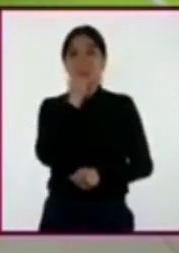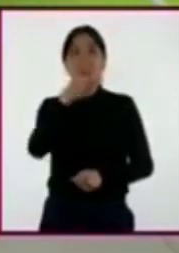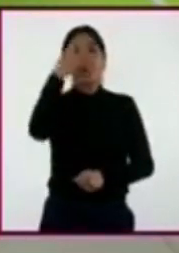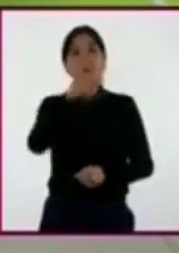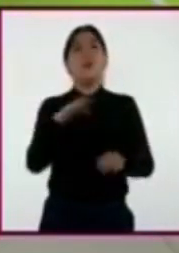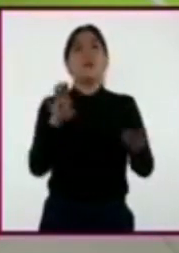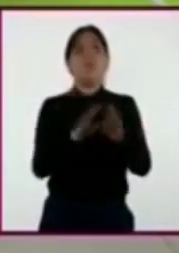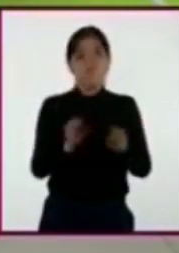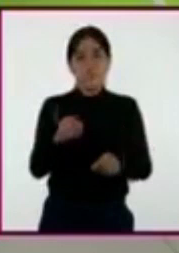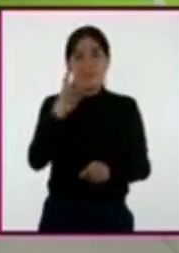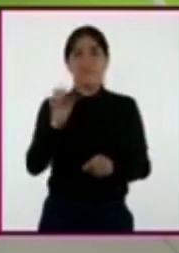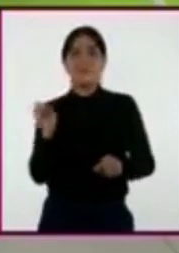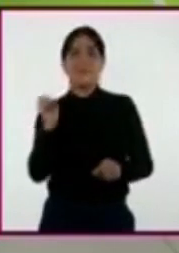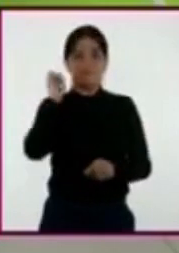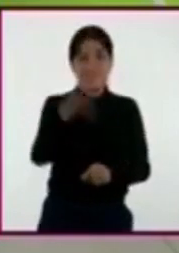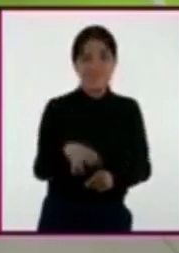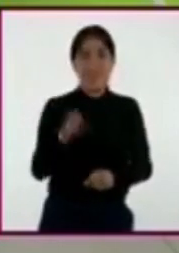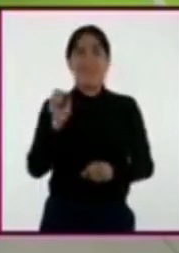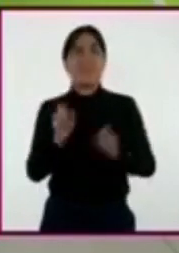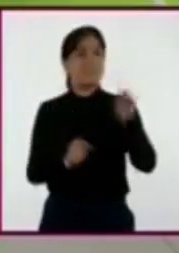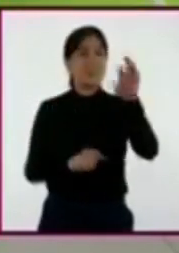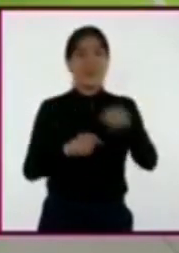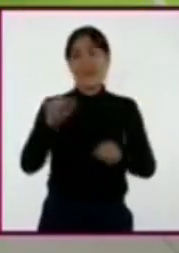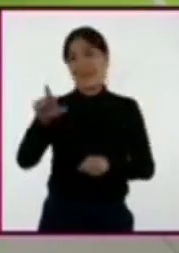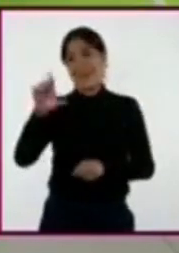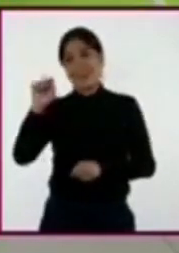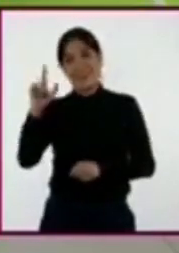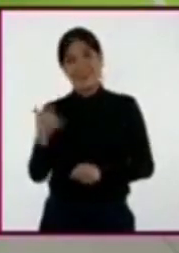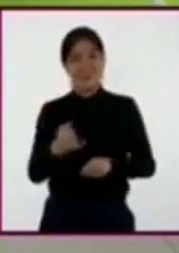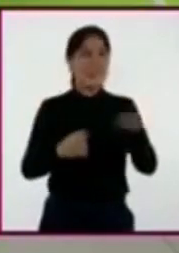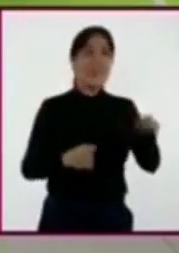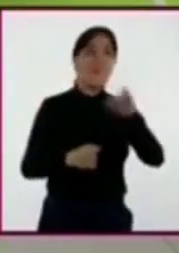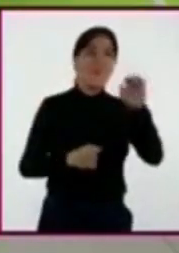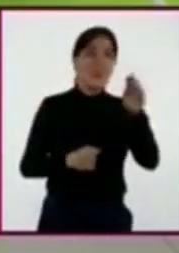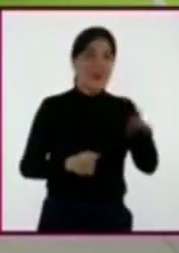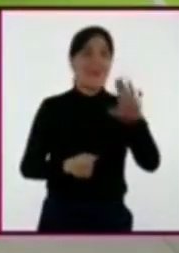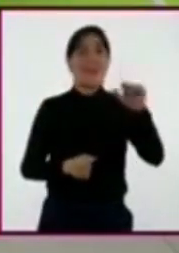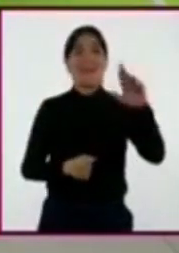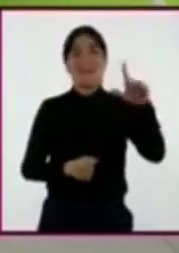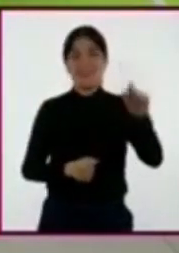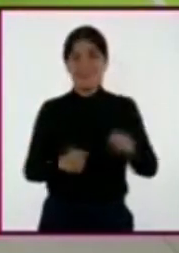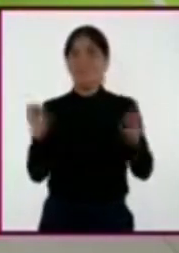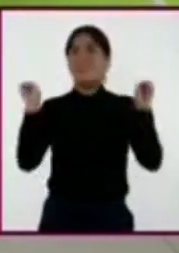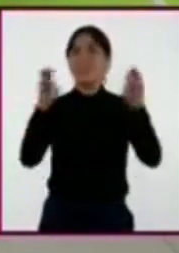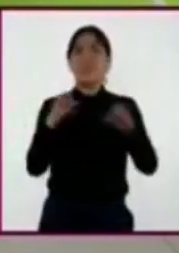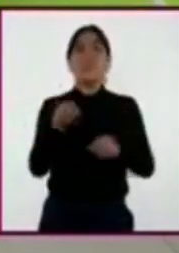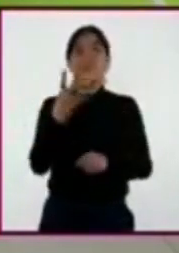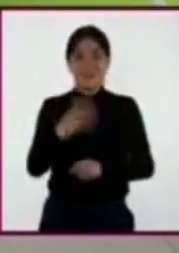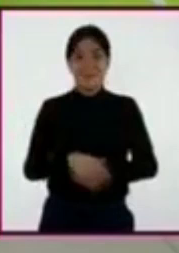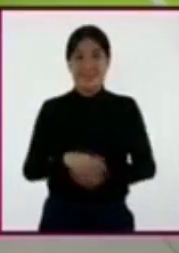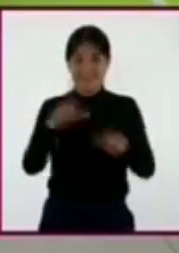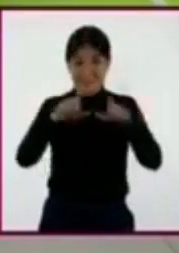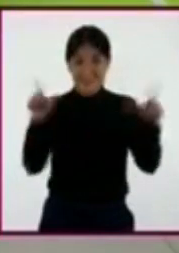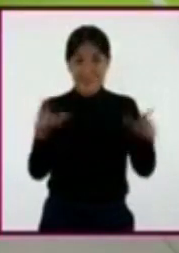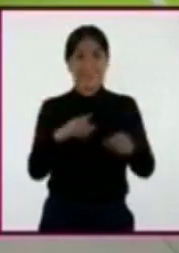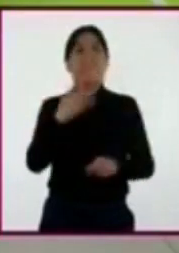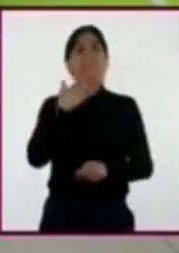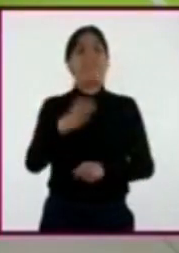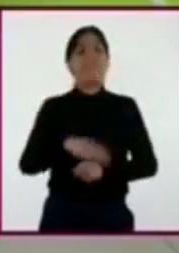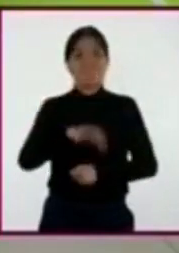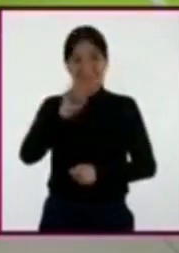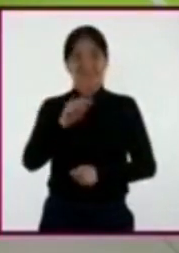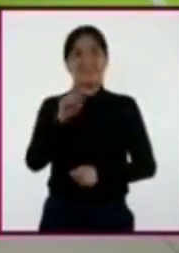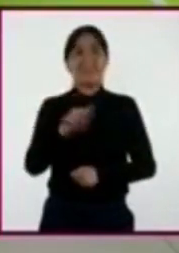para ver cuántas anotaciones hace Leslie y cuántas anotaciones hace Juan Carlos. Muy ¿Están bien. Listos? Excelente, Yasmín.